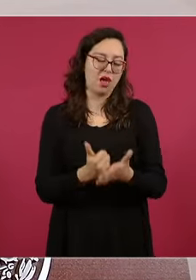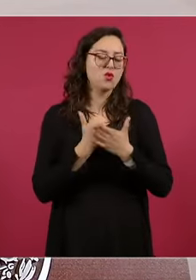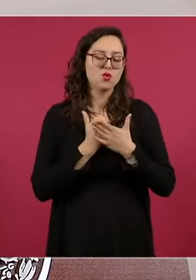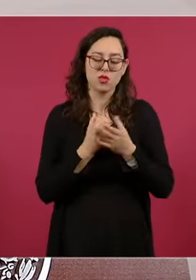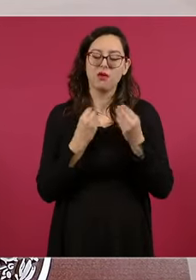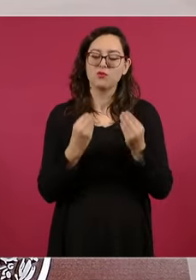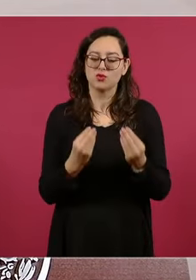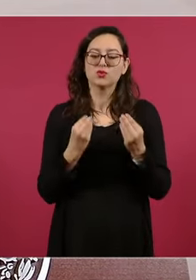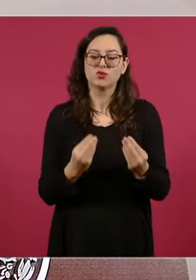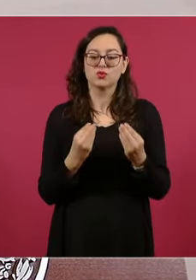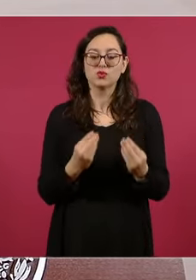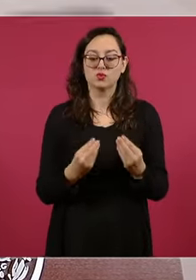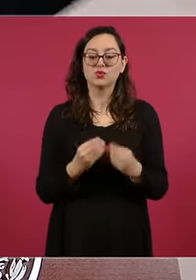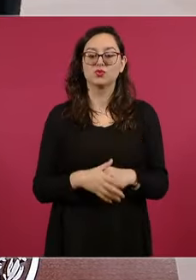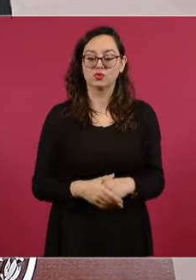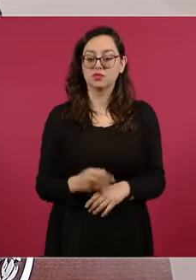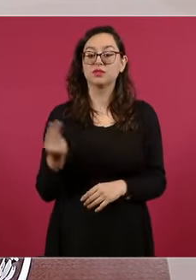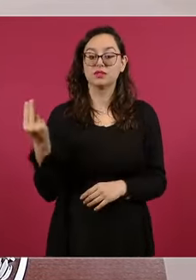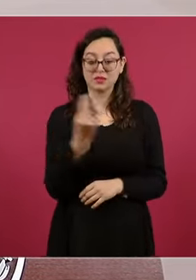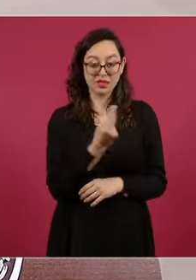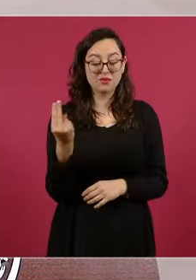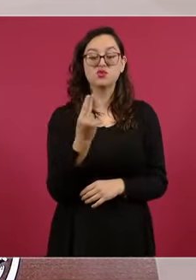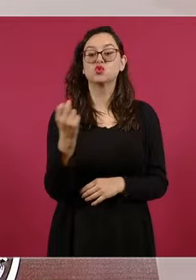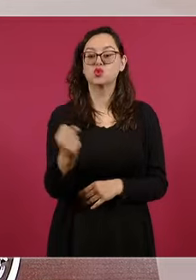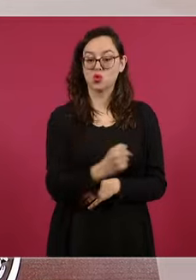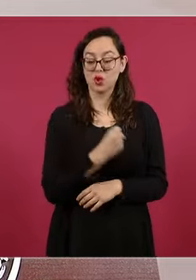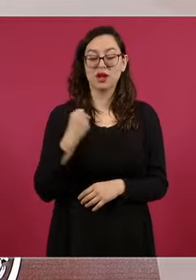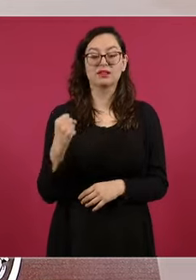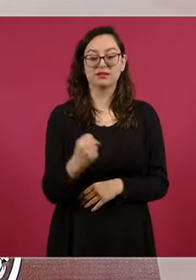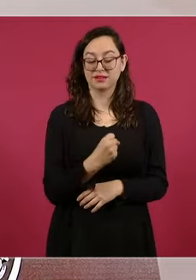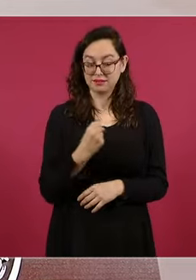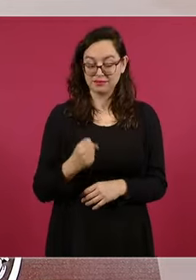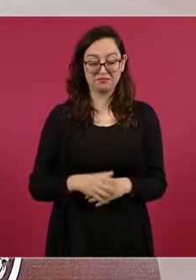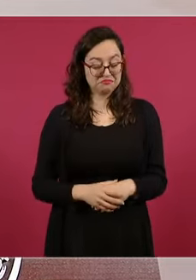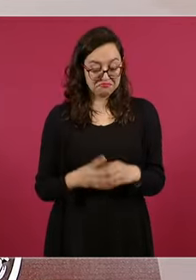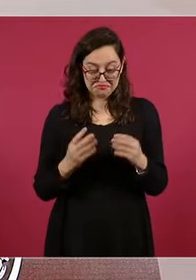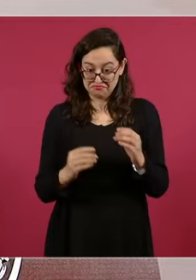siempre la suerte en muchas cosas.